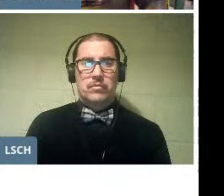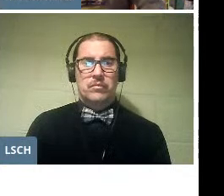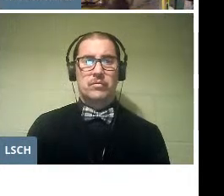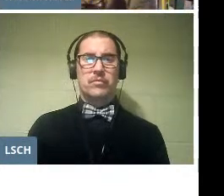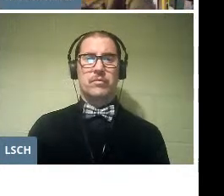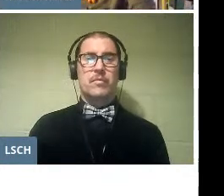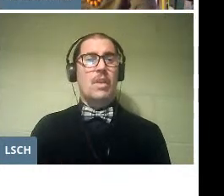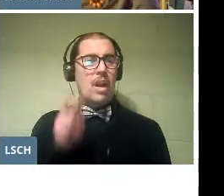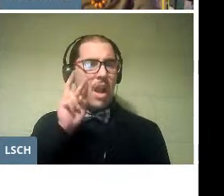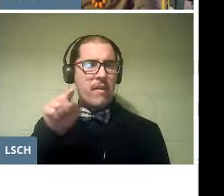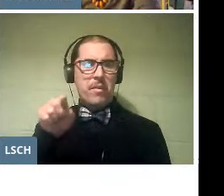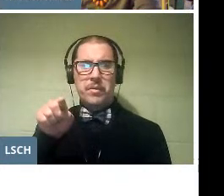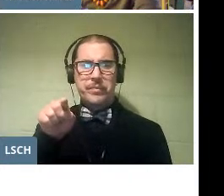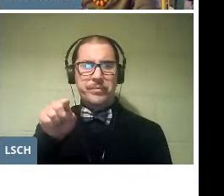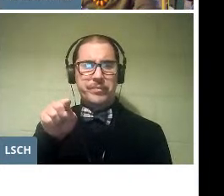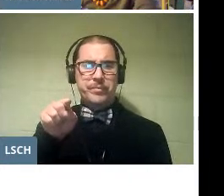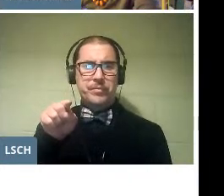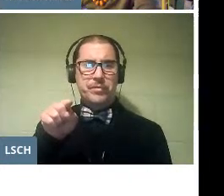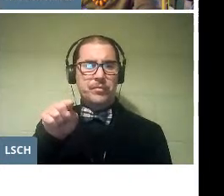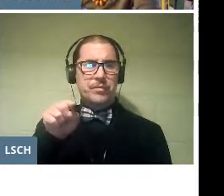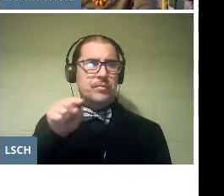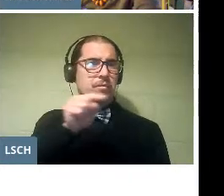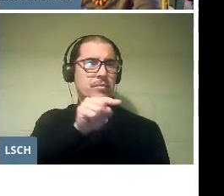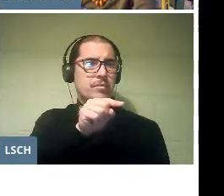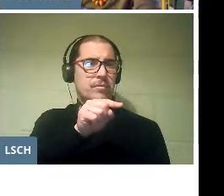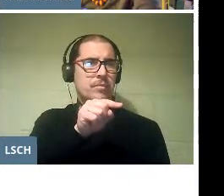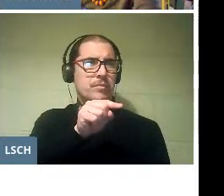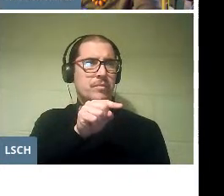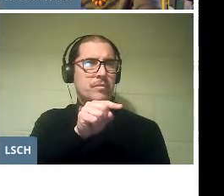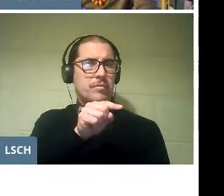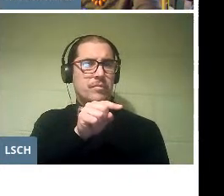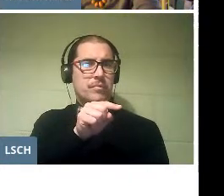Lo que vemos aquí es una